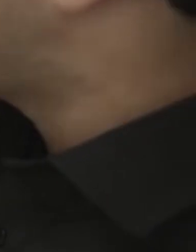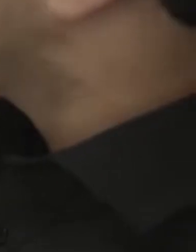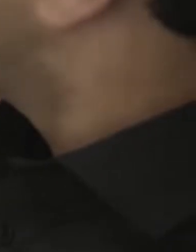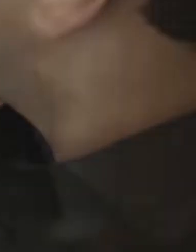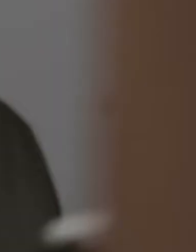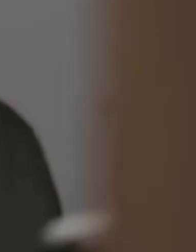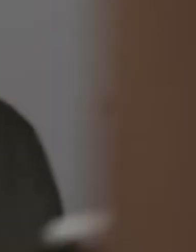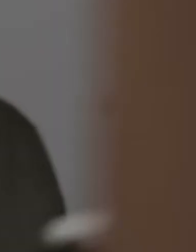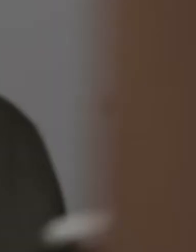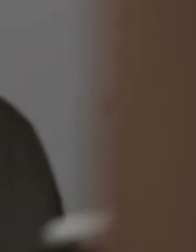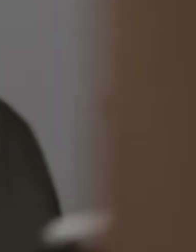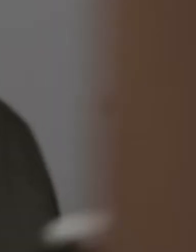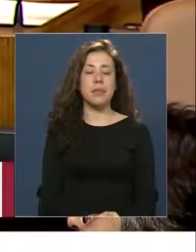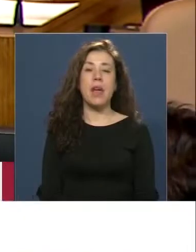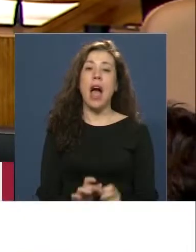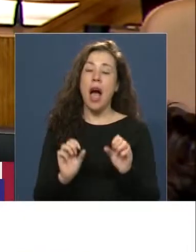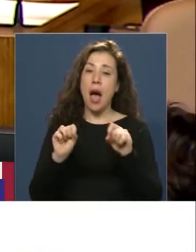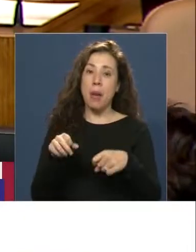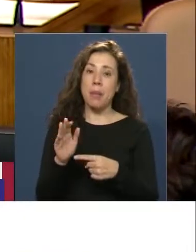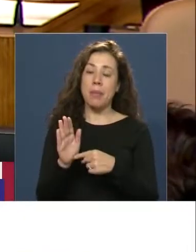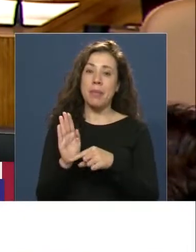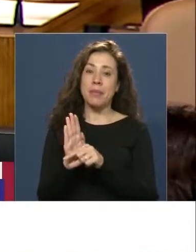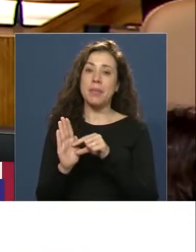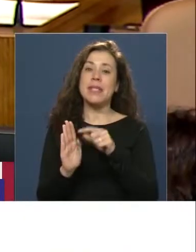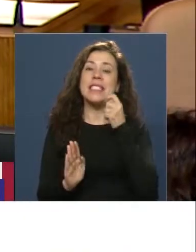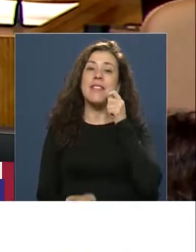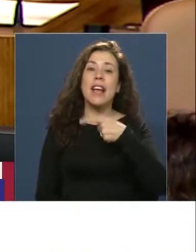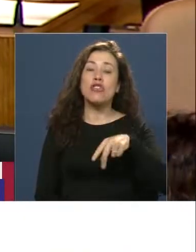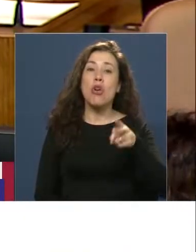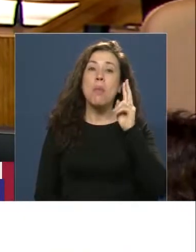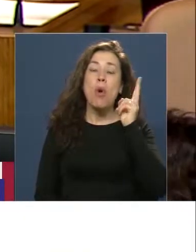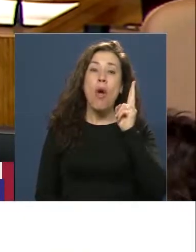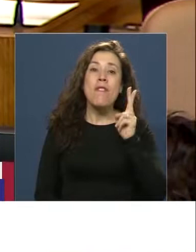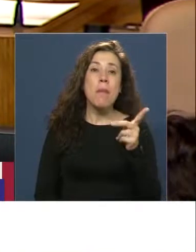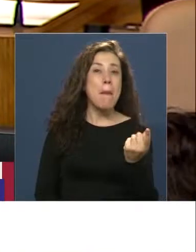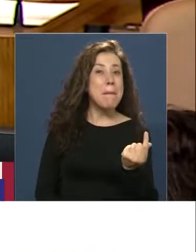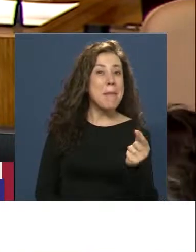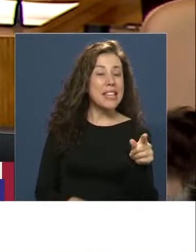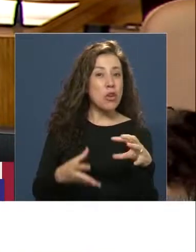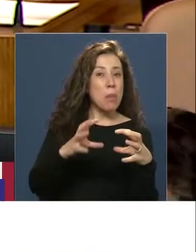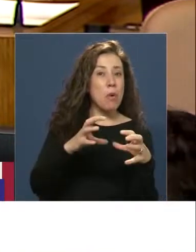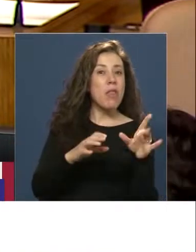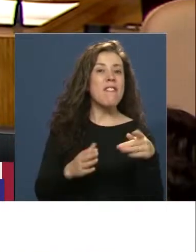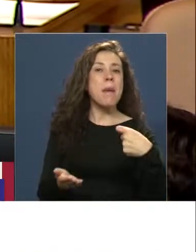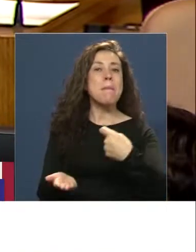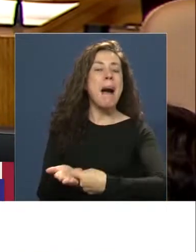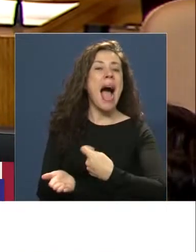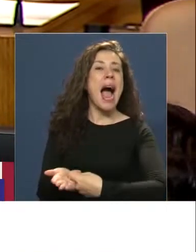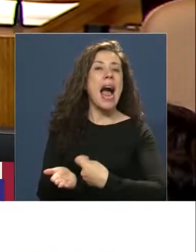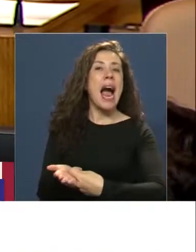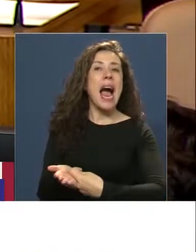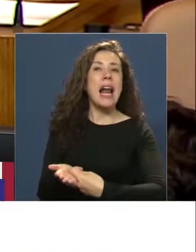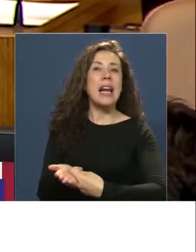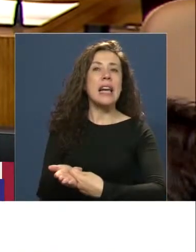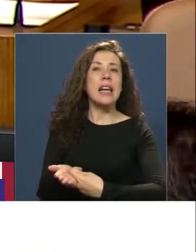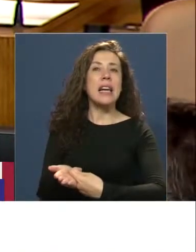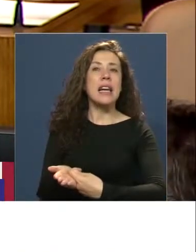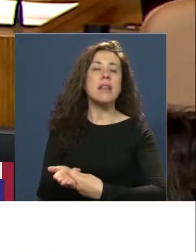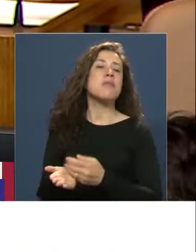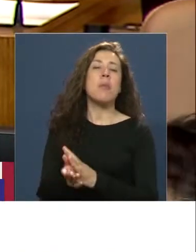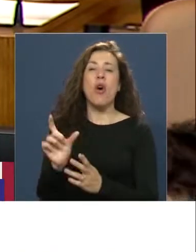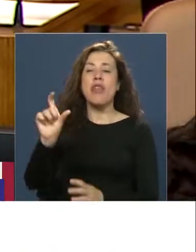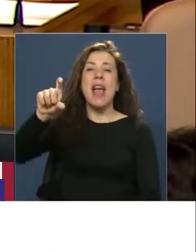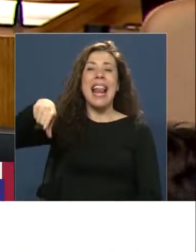en las grandes tiendas. Con la aprobación de esta indicación prohibimos condicionar el precio de un producto al pago de un determinado medio